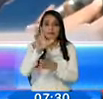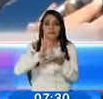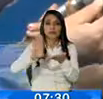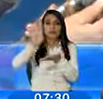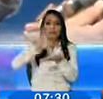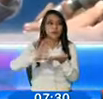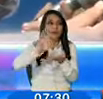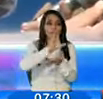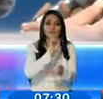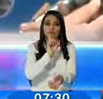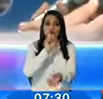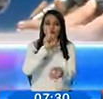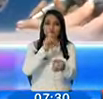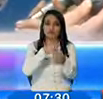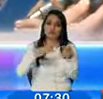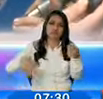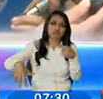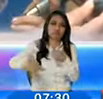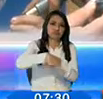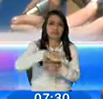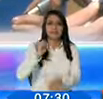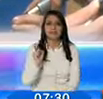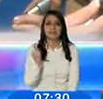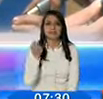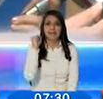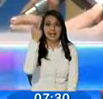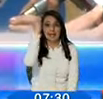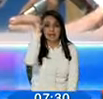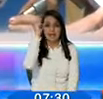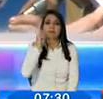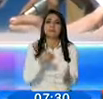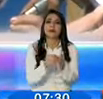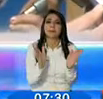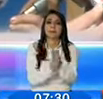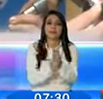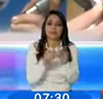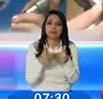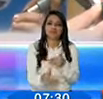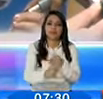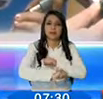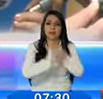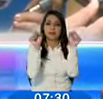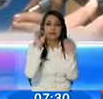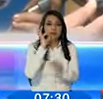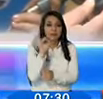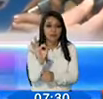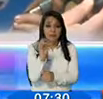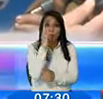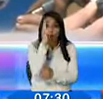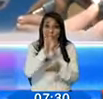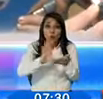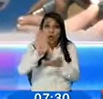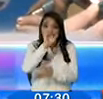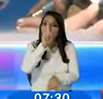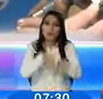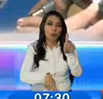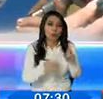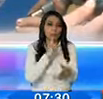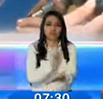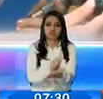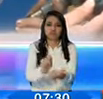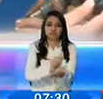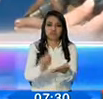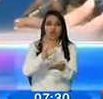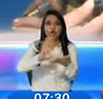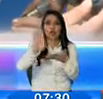colegios en toda la zona sierra que han estado aplicando durante toda la mañana. Solo un colegio no pudo aplicar, fue un